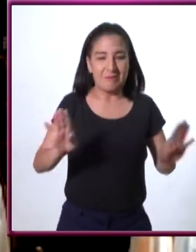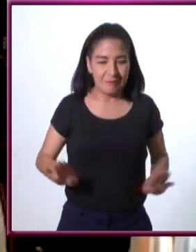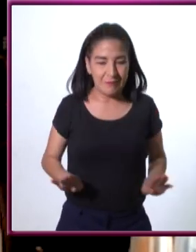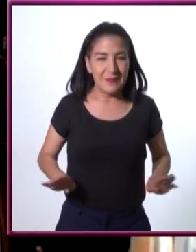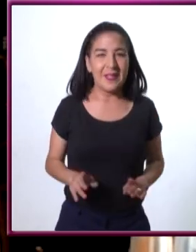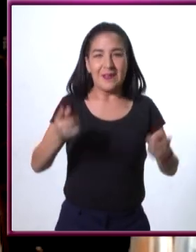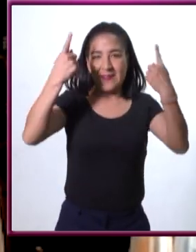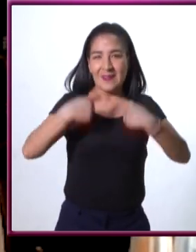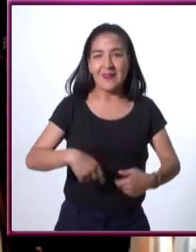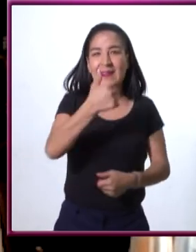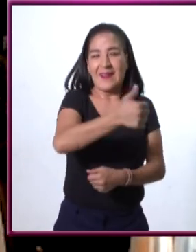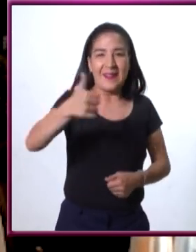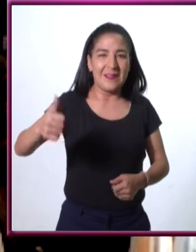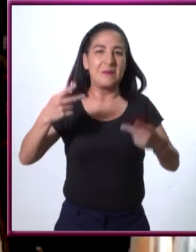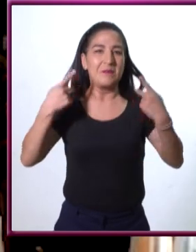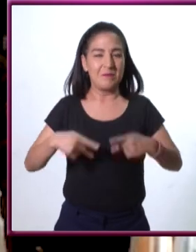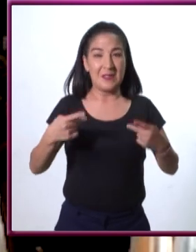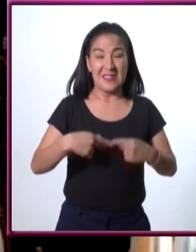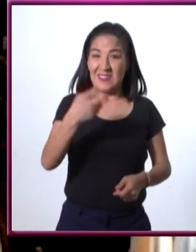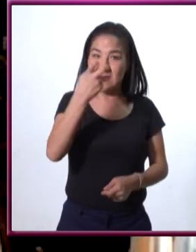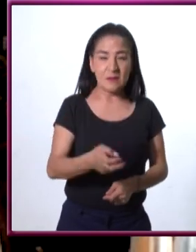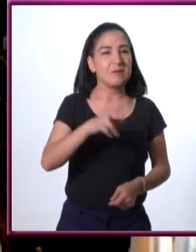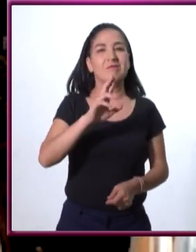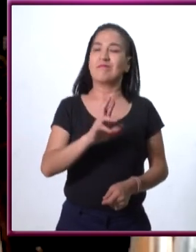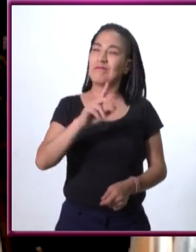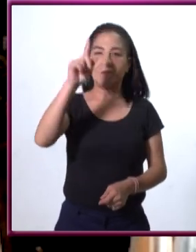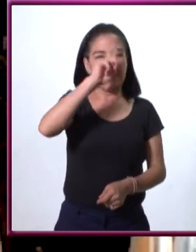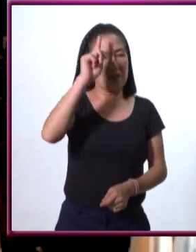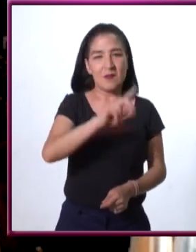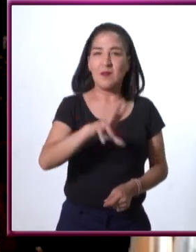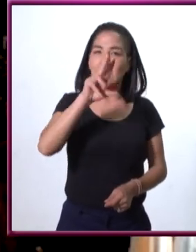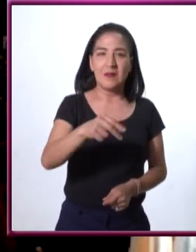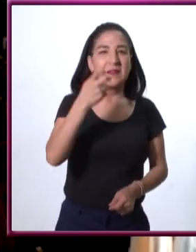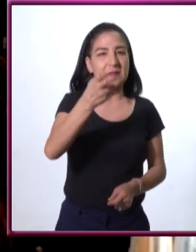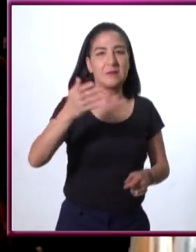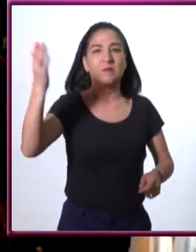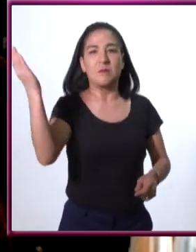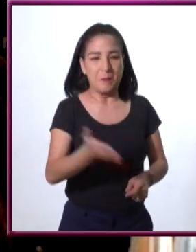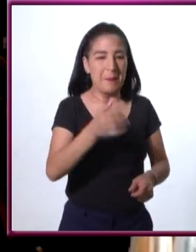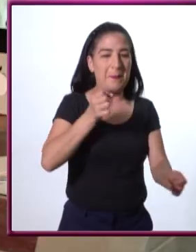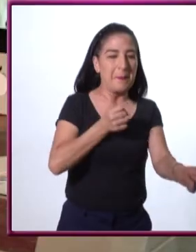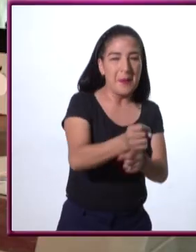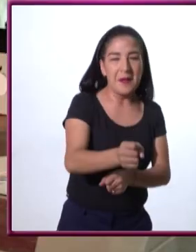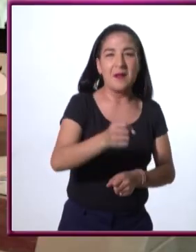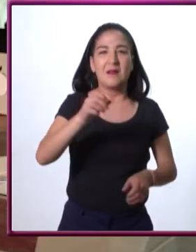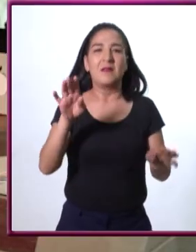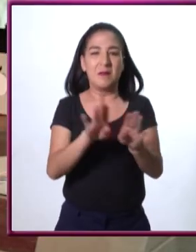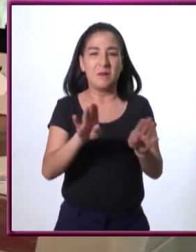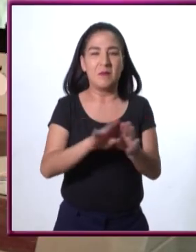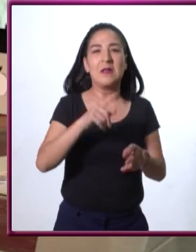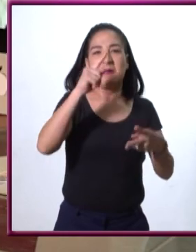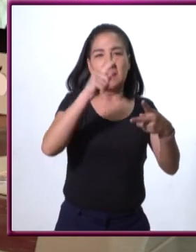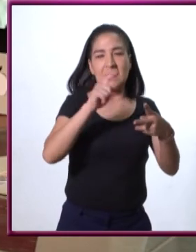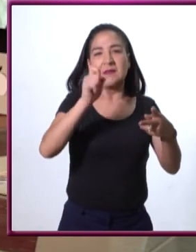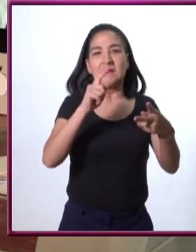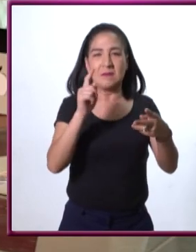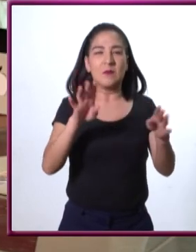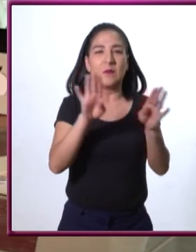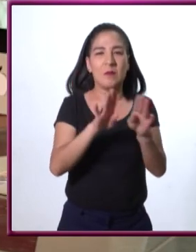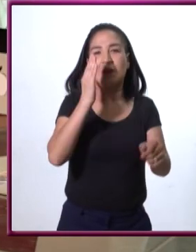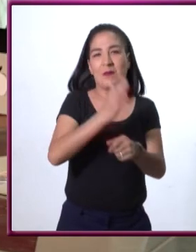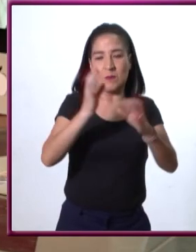tenemos. Entonces, es definitivamente no recomendado, particularmente el uso de castigo tipo 1 o castigo corporal